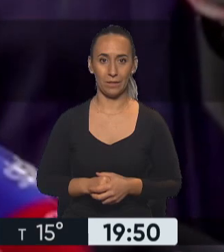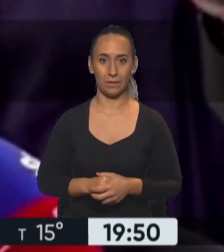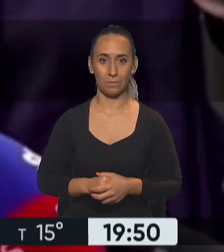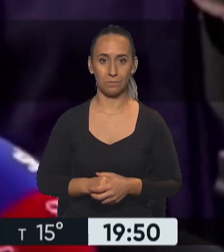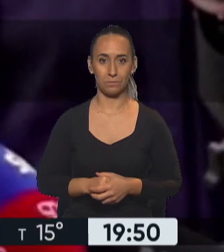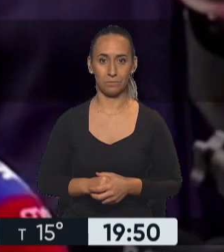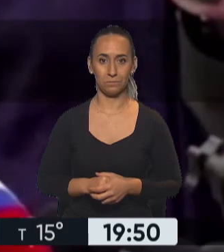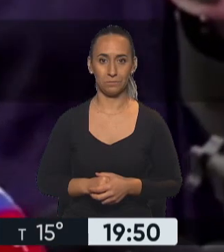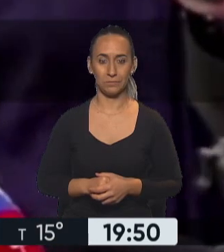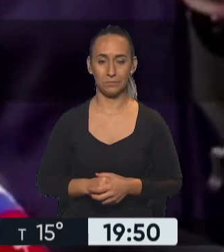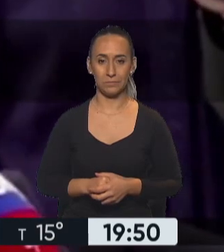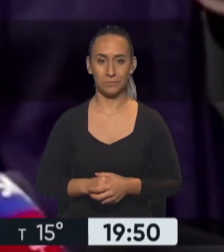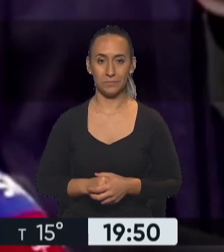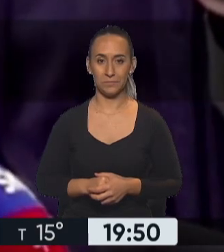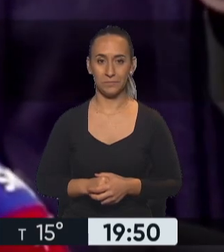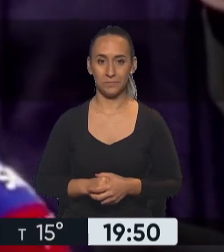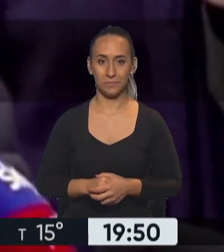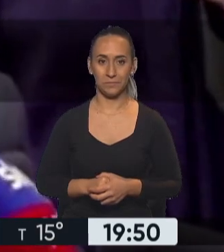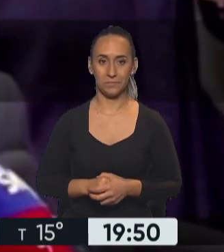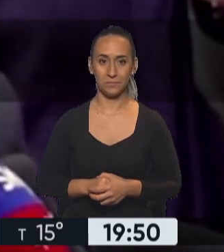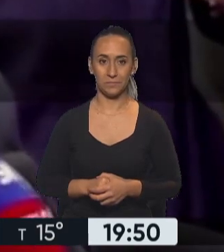No, it's no pattern.